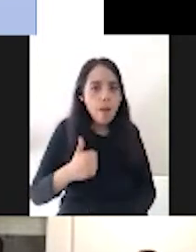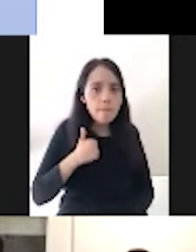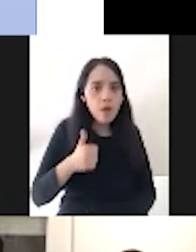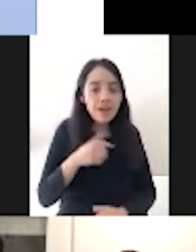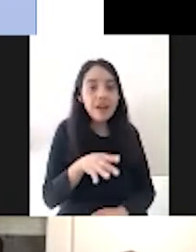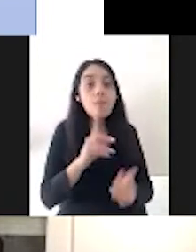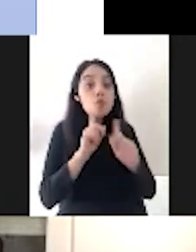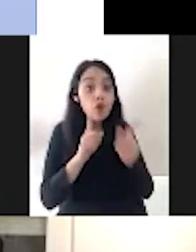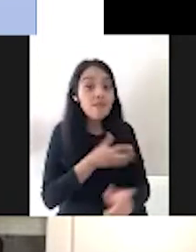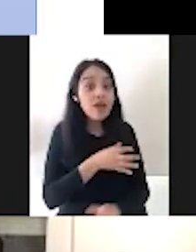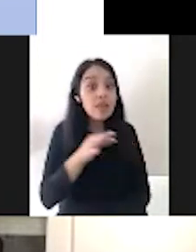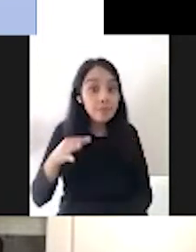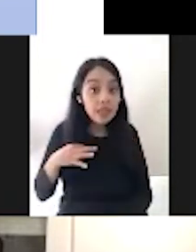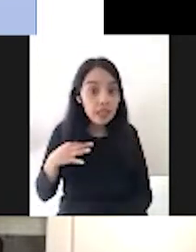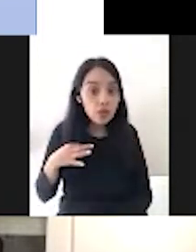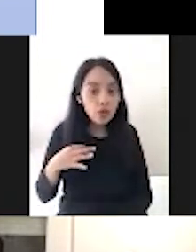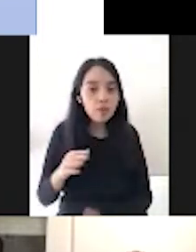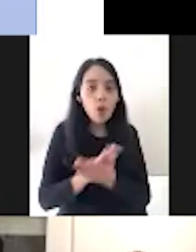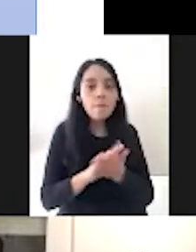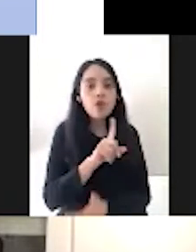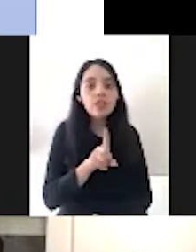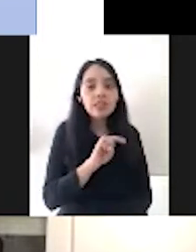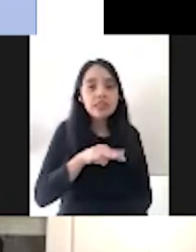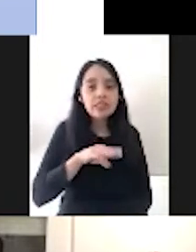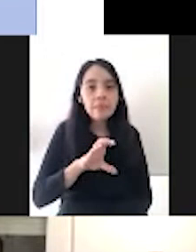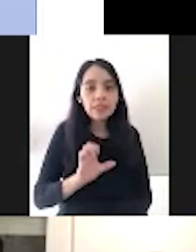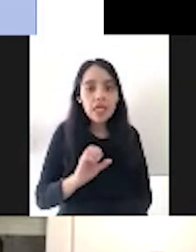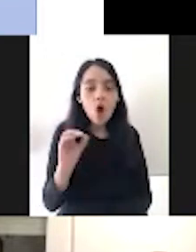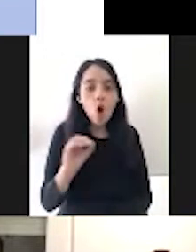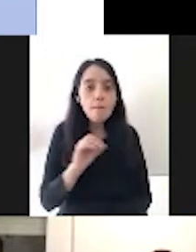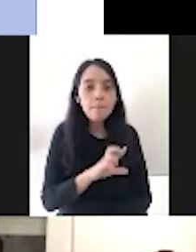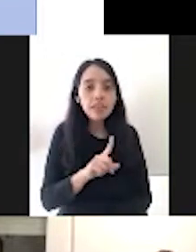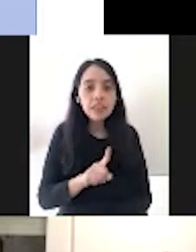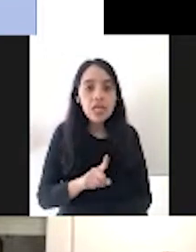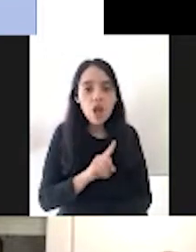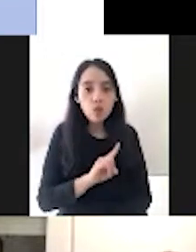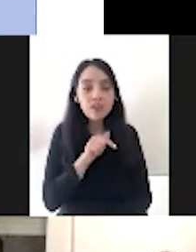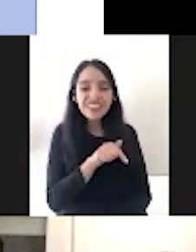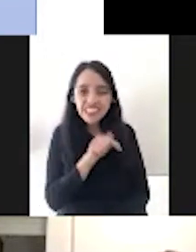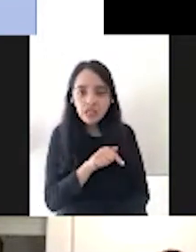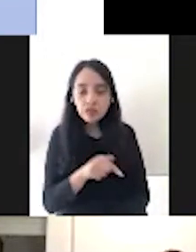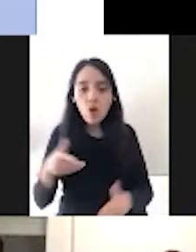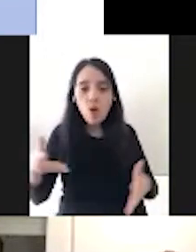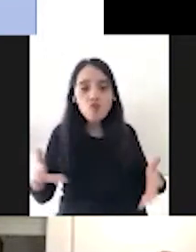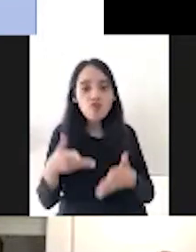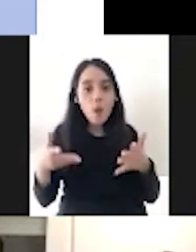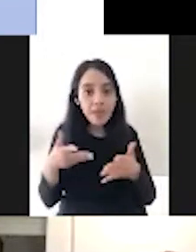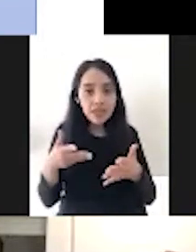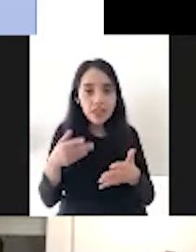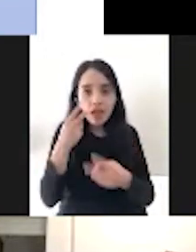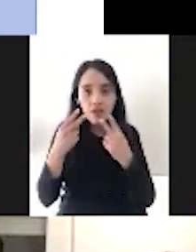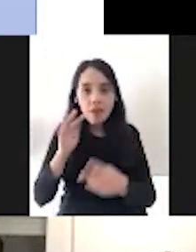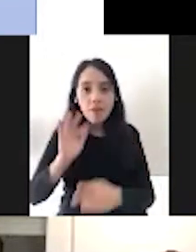¿no? Ya que esto, de alguna manera, fomenta y proyecta una imagen